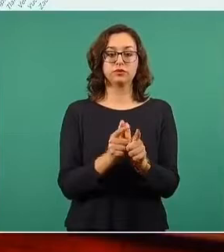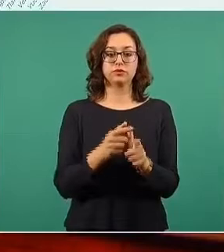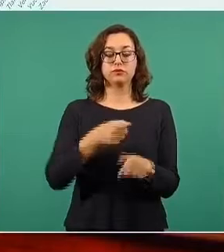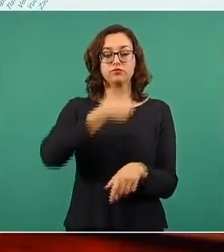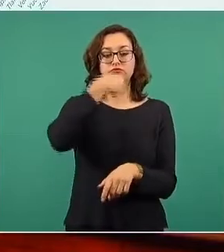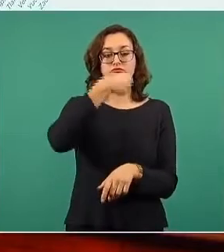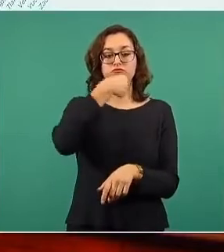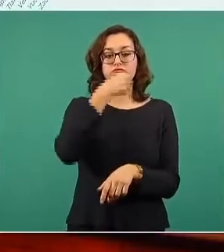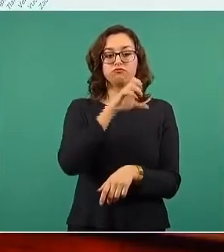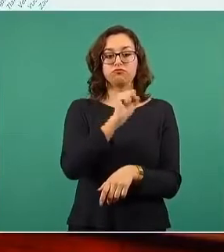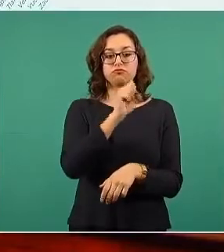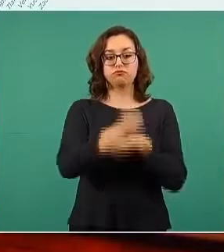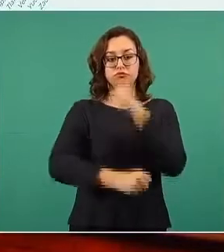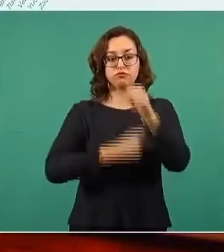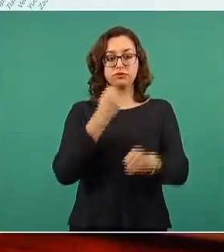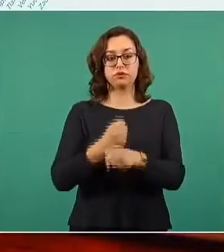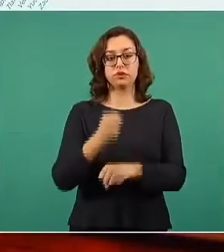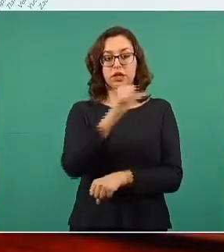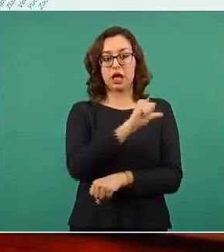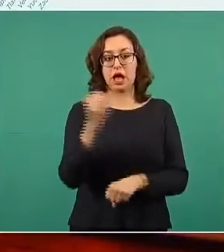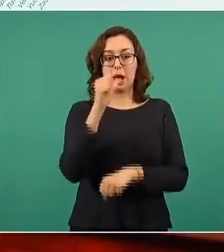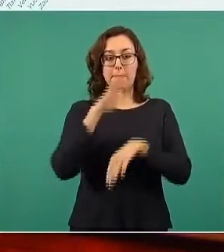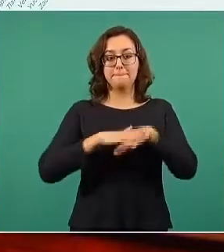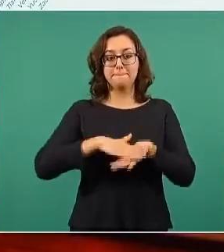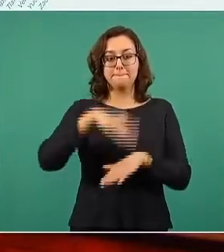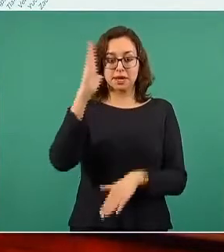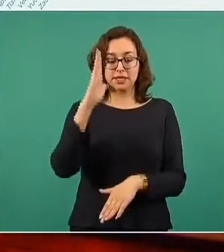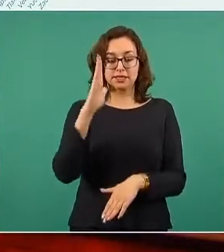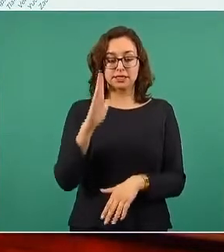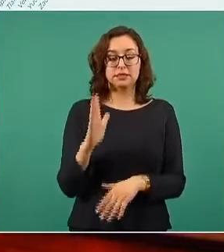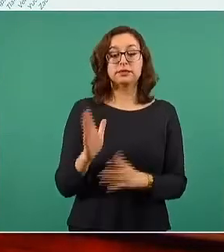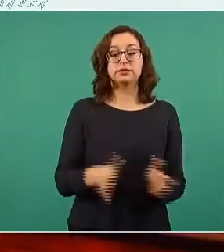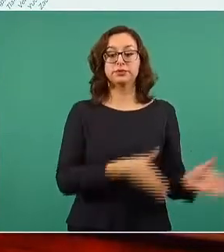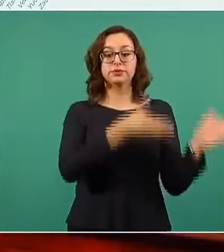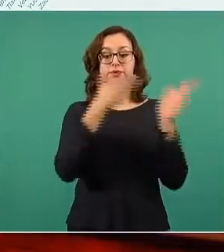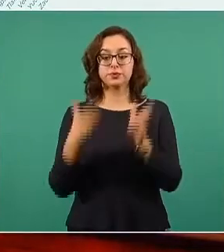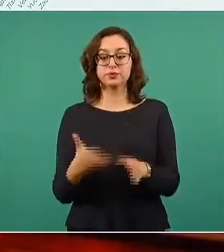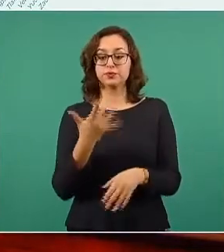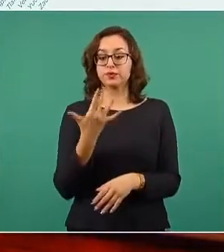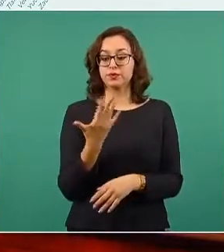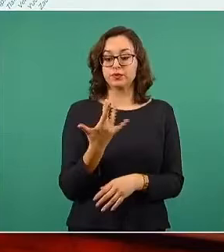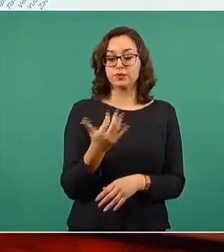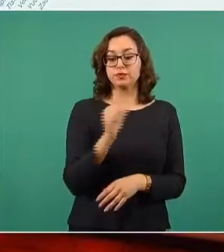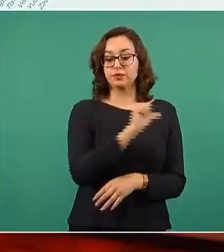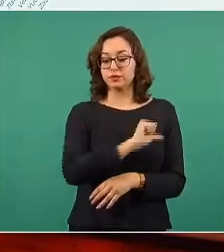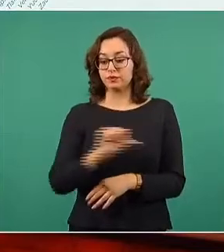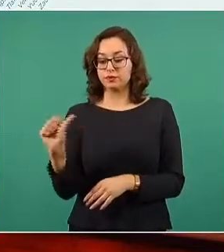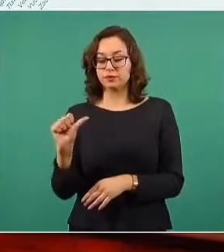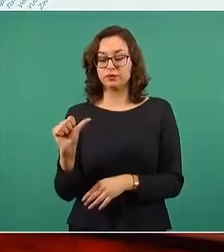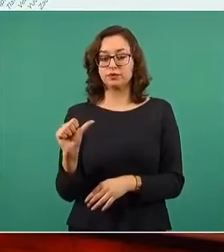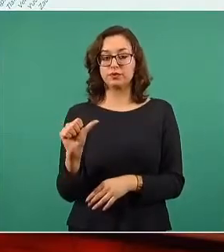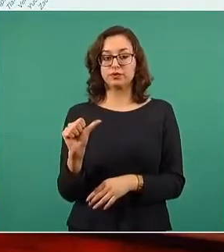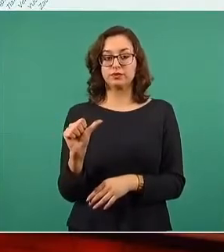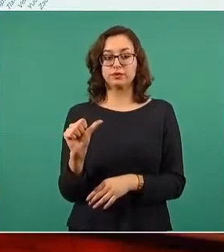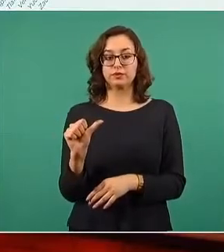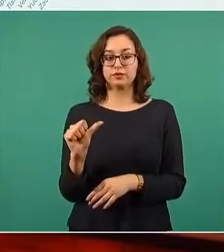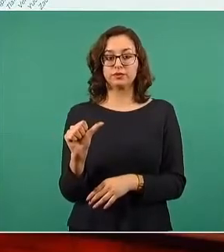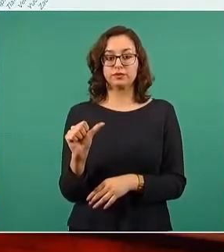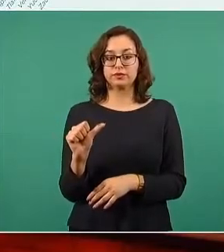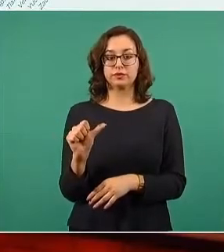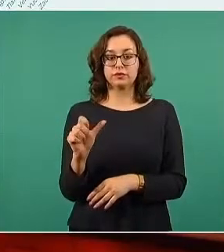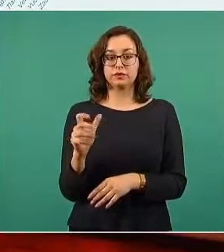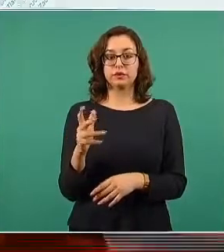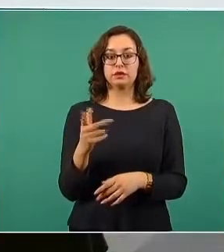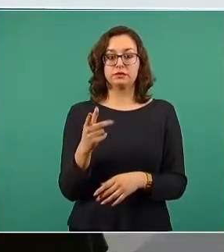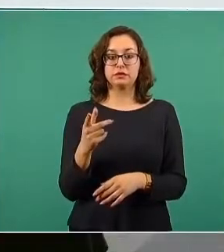adultas mayores de 60. Estamos en este momento completando y quedan ya muy pocos municipios por vacunar